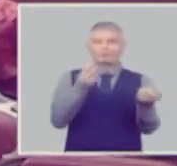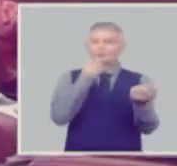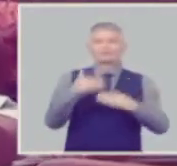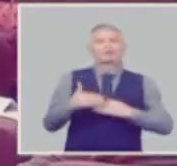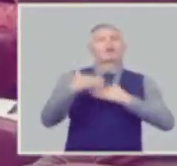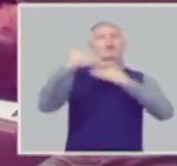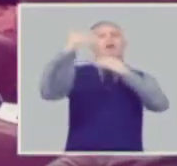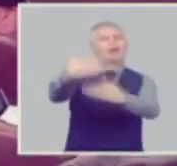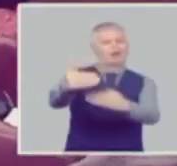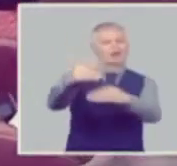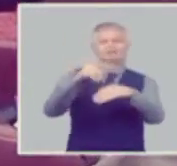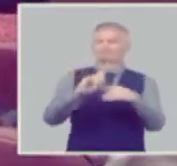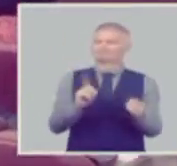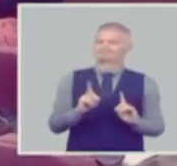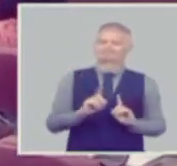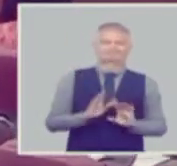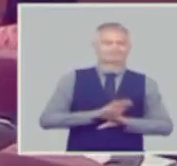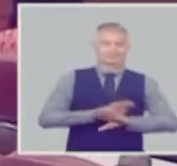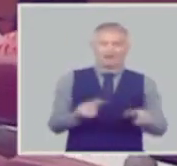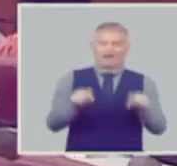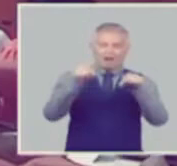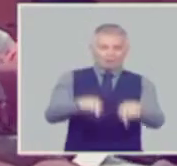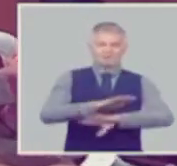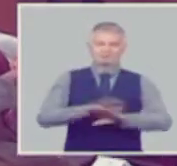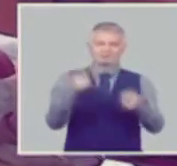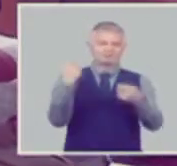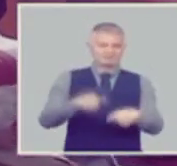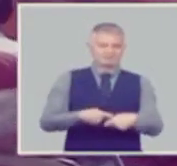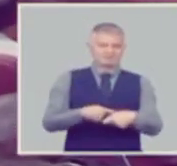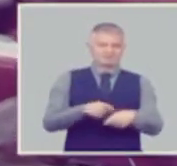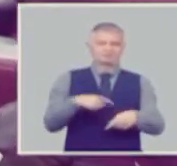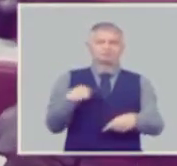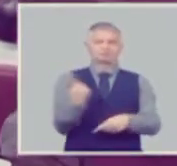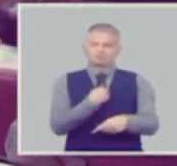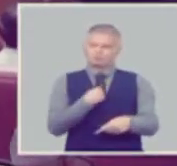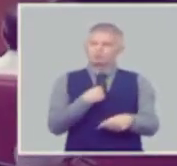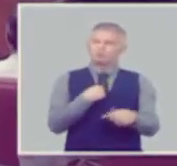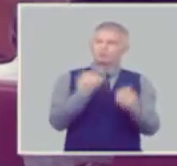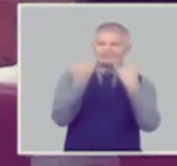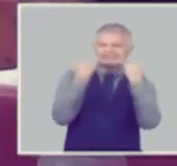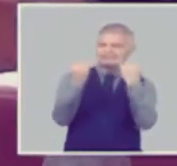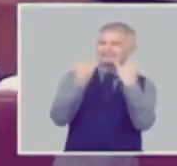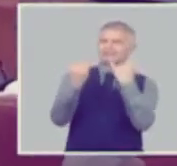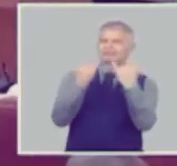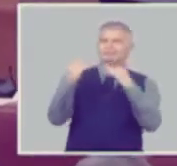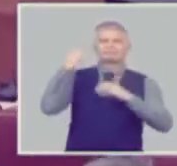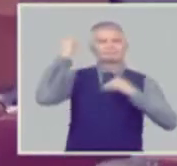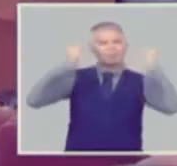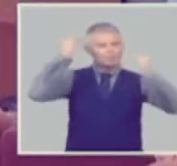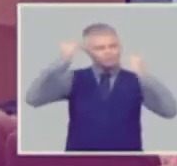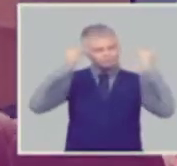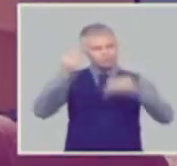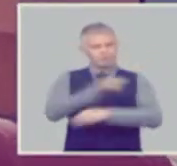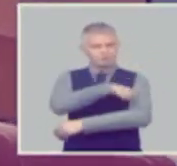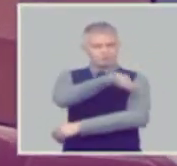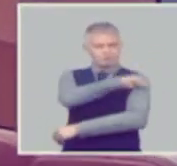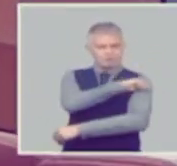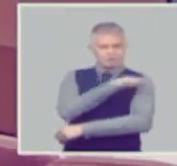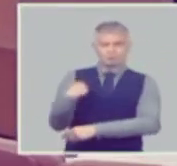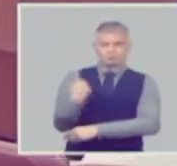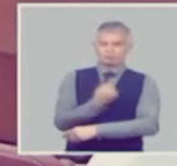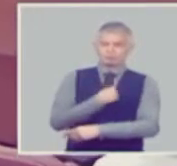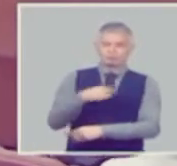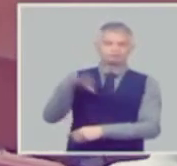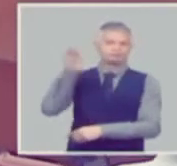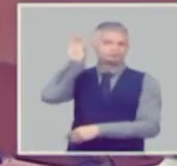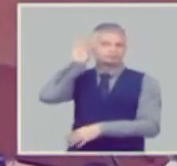tiempo. Seguimos con interés y respeto las preocupaciones de la población cuyo bienestar nos empeñamos